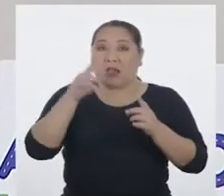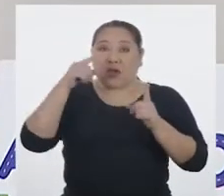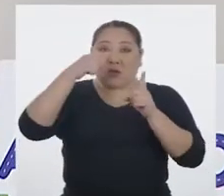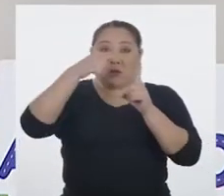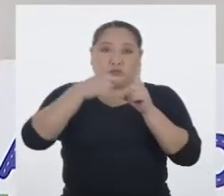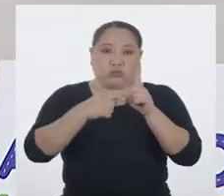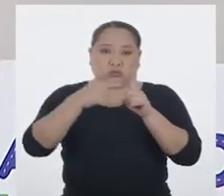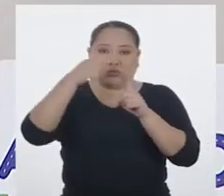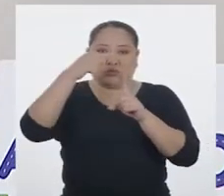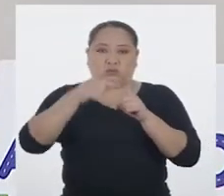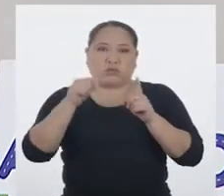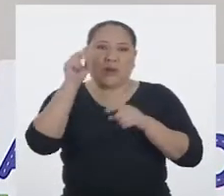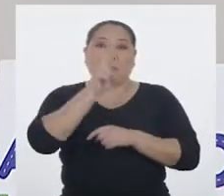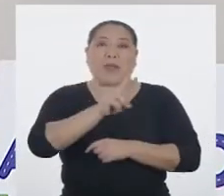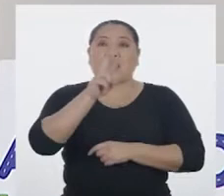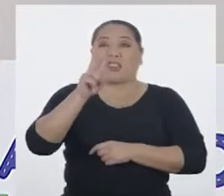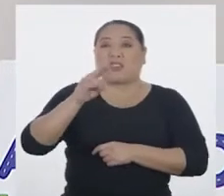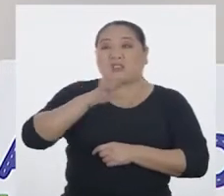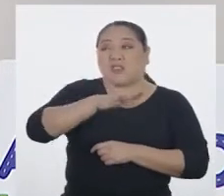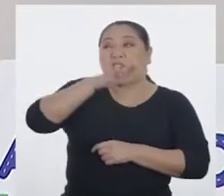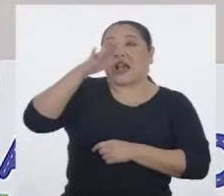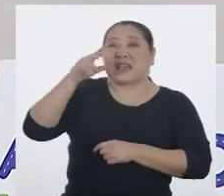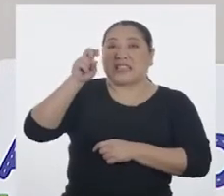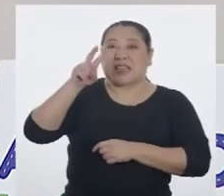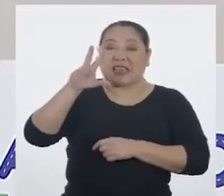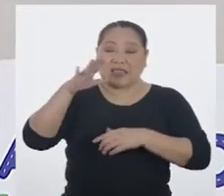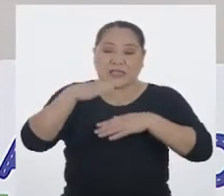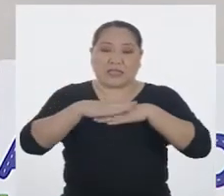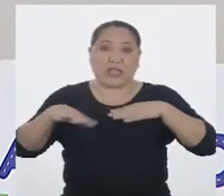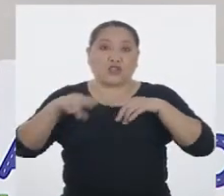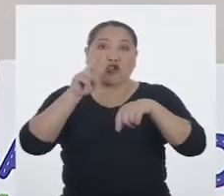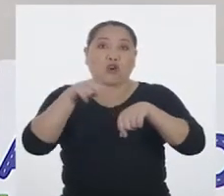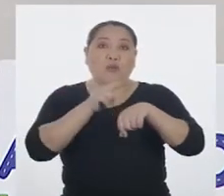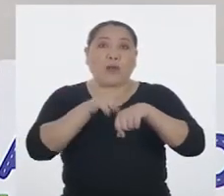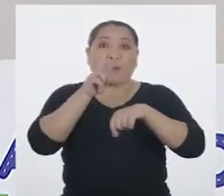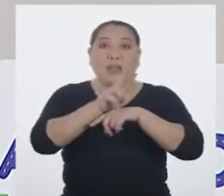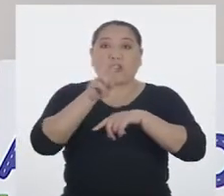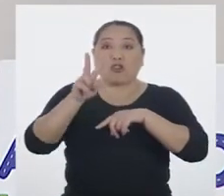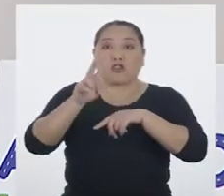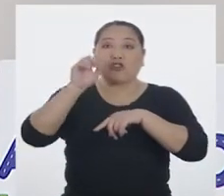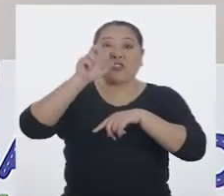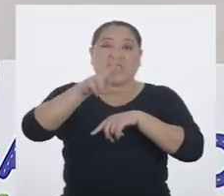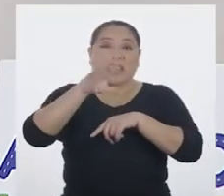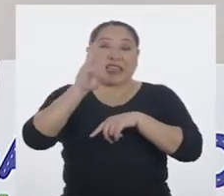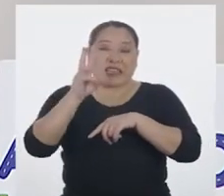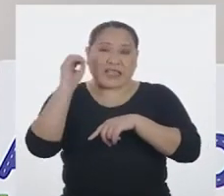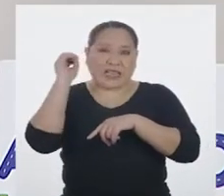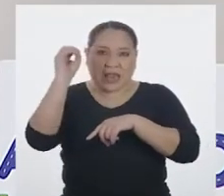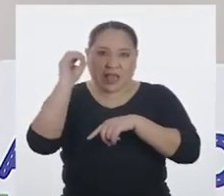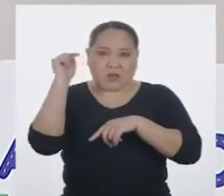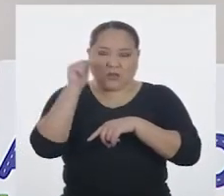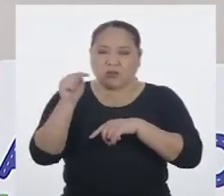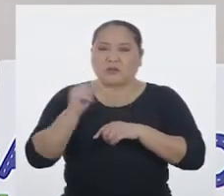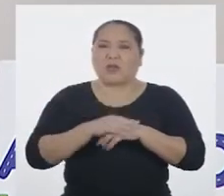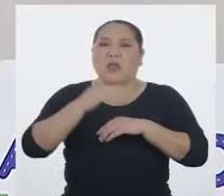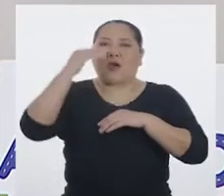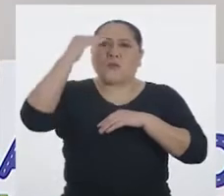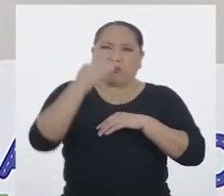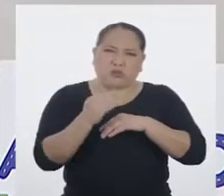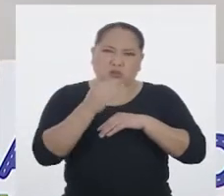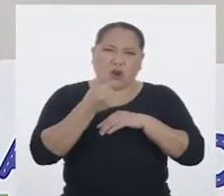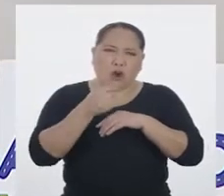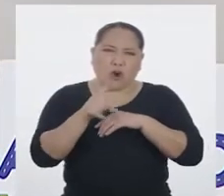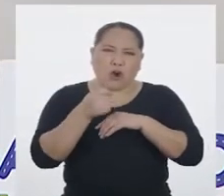departamentos afectados tiene valores entre los 22 y 36 grados centígrados. Este cambio abrupto viene,